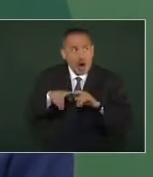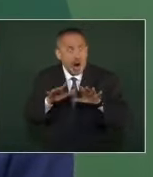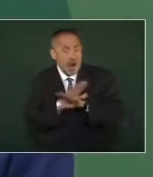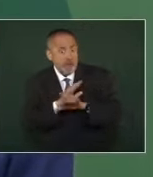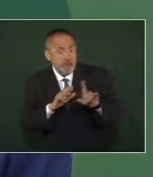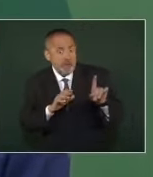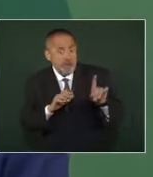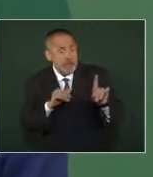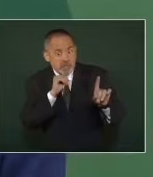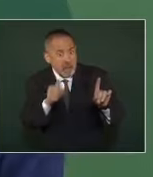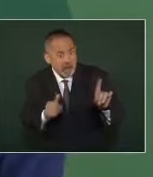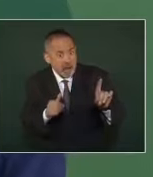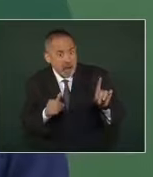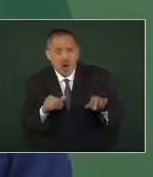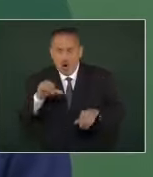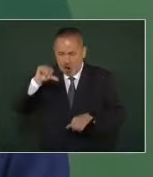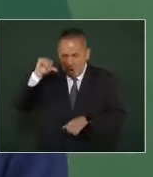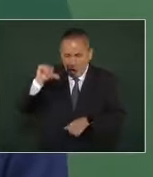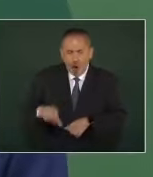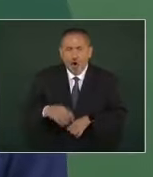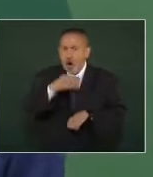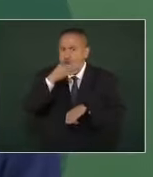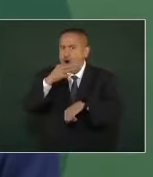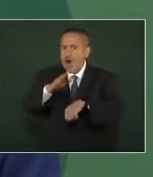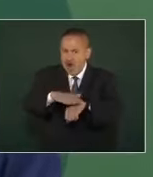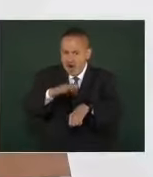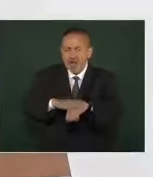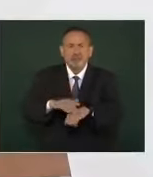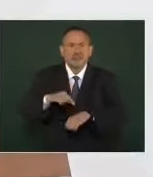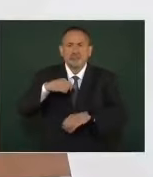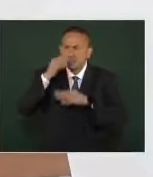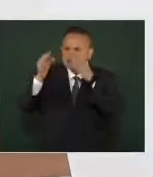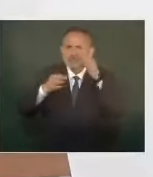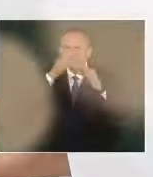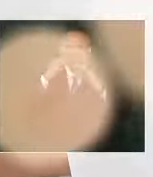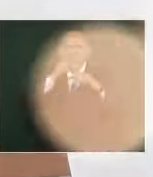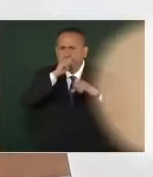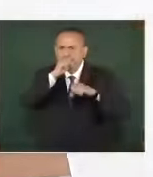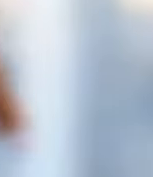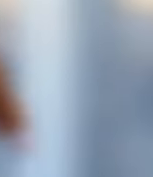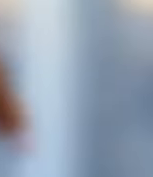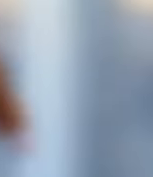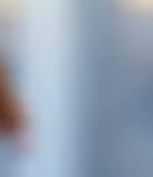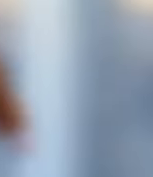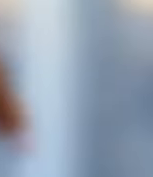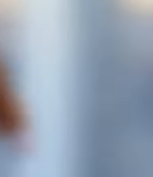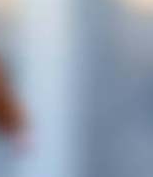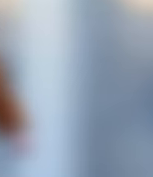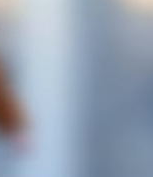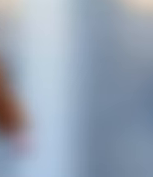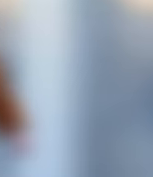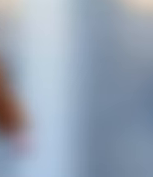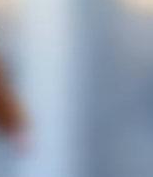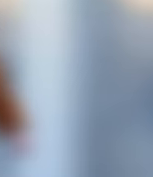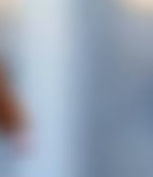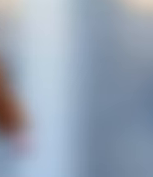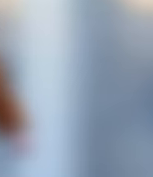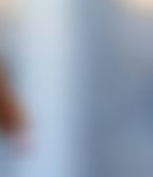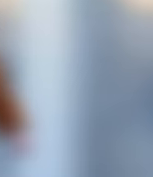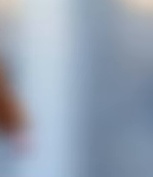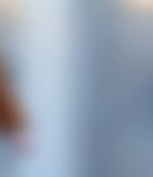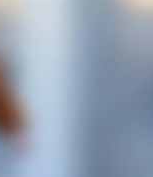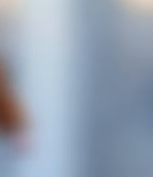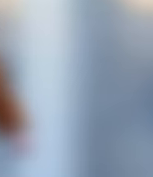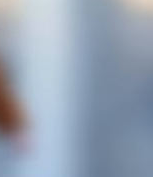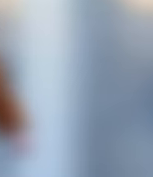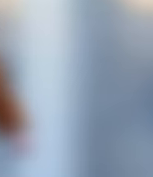de Seguridad y Protección Ciudadana y que fue construido por el exsecretario Genaro García Luna. El gobierno mexicano denunció ante